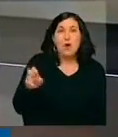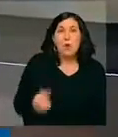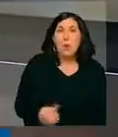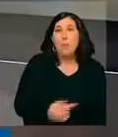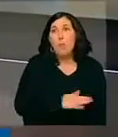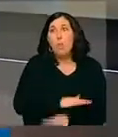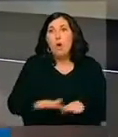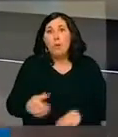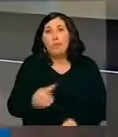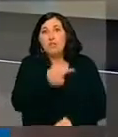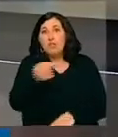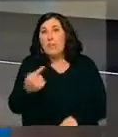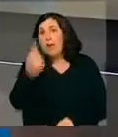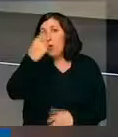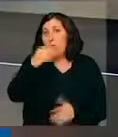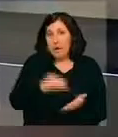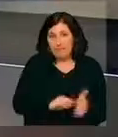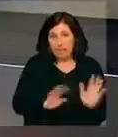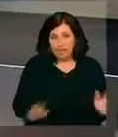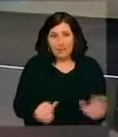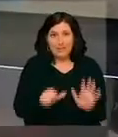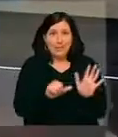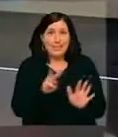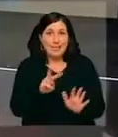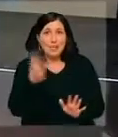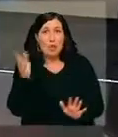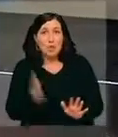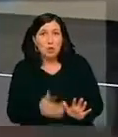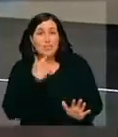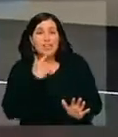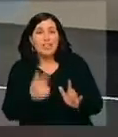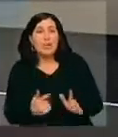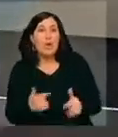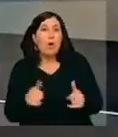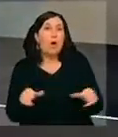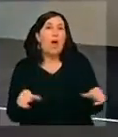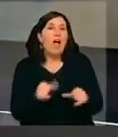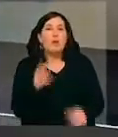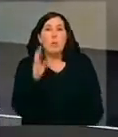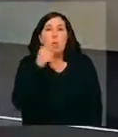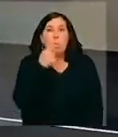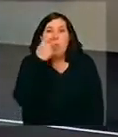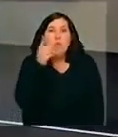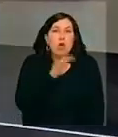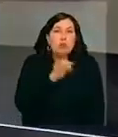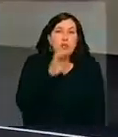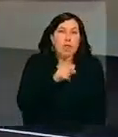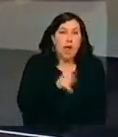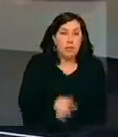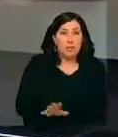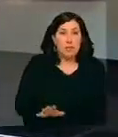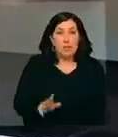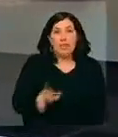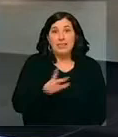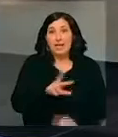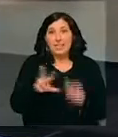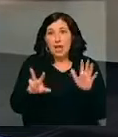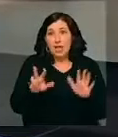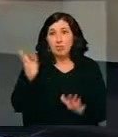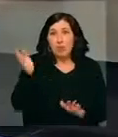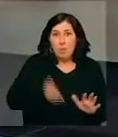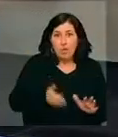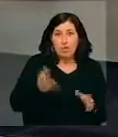vez a la semana. Y el 62% dijo que lo hace por curiosidad. Al mismo tiempo, el 38% de los